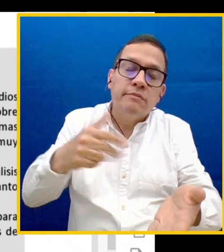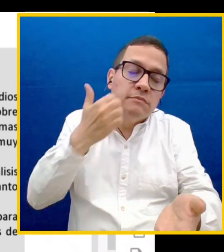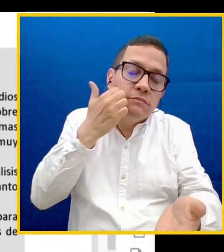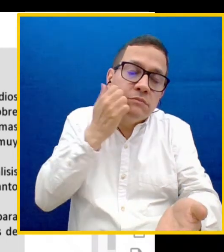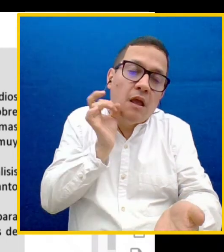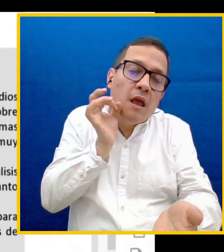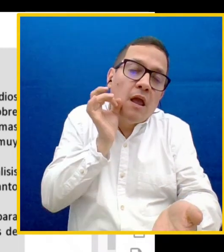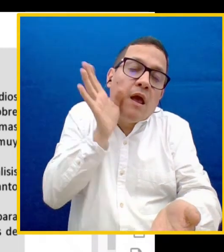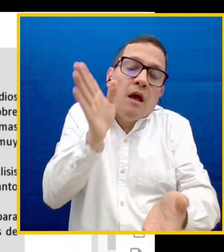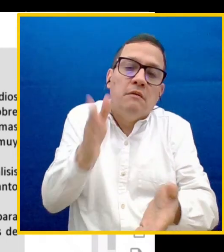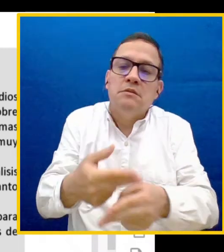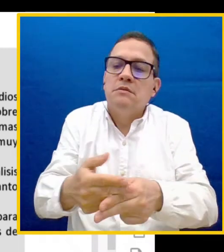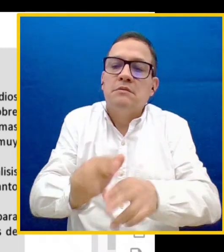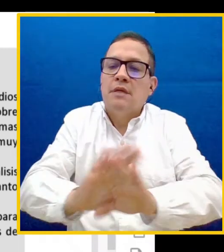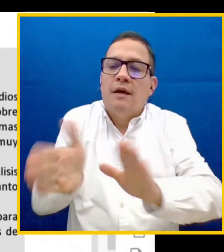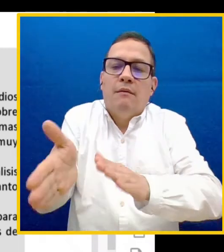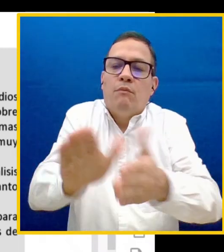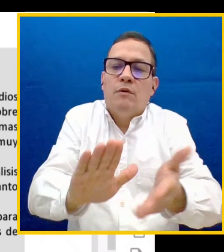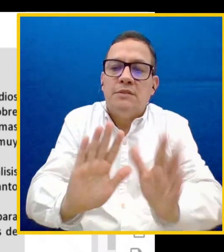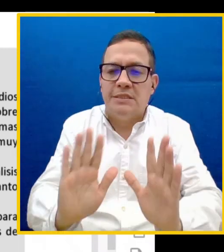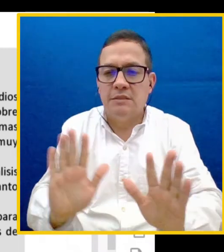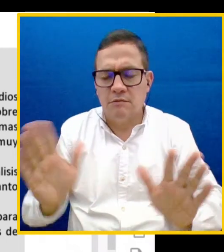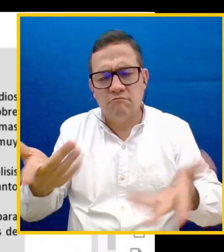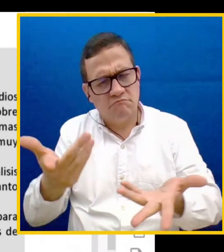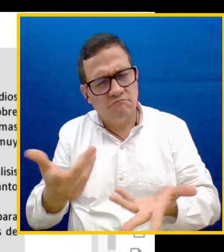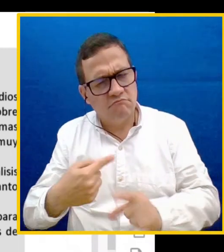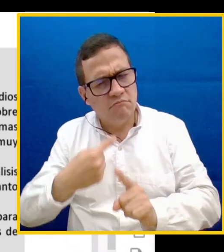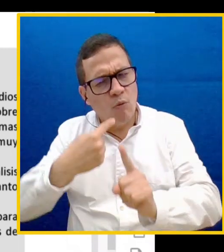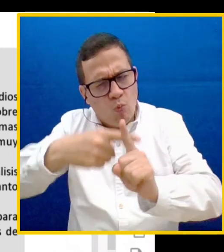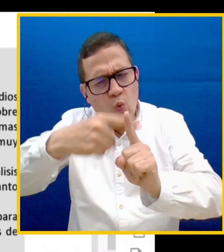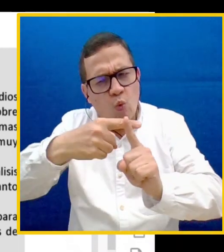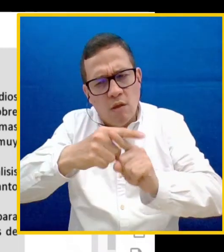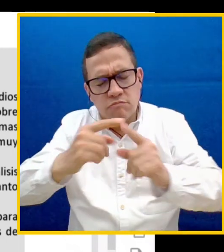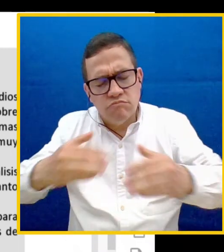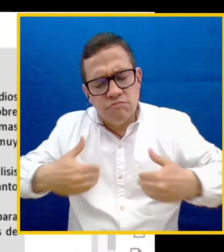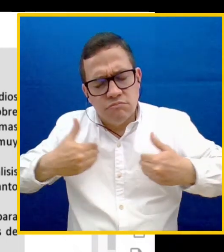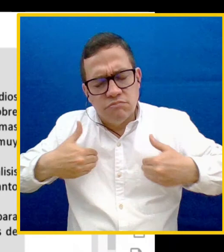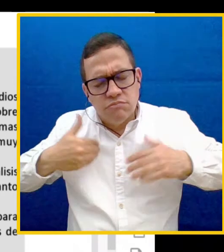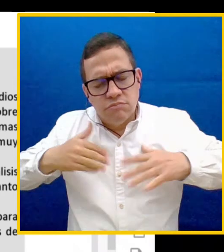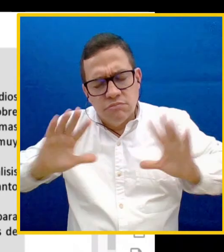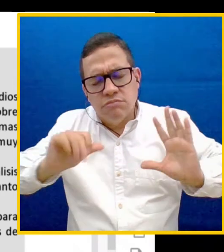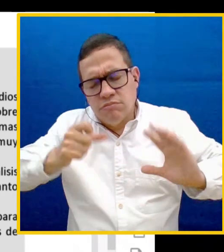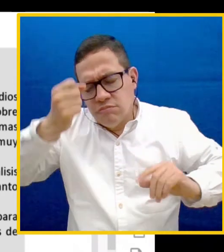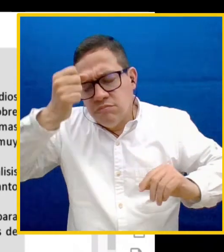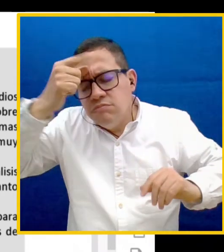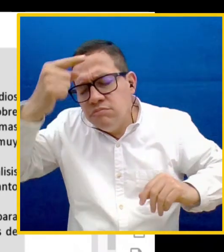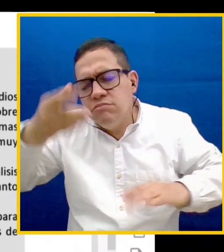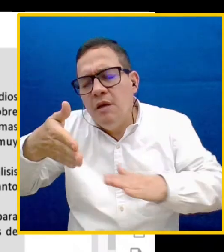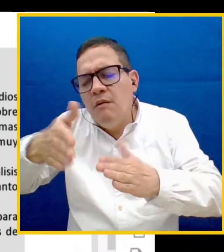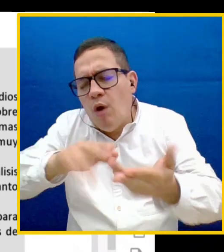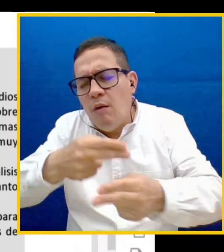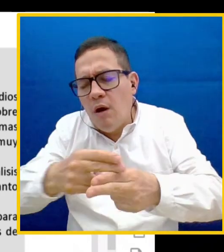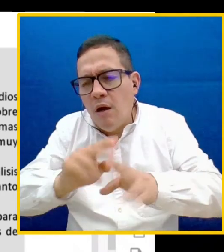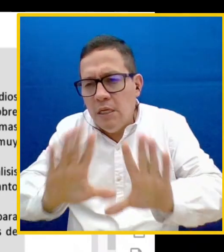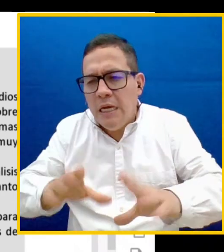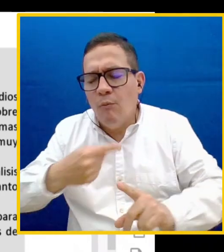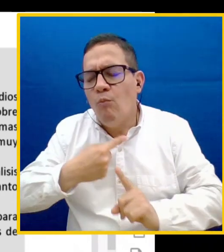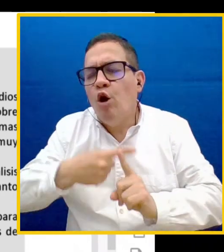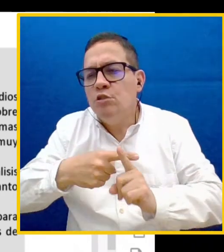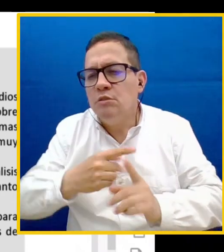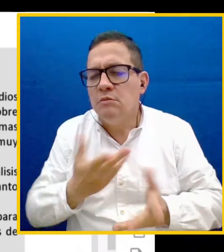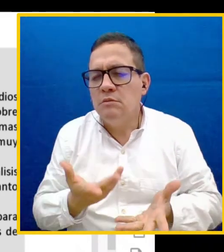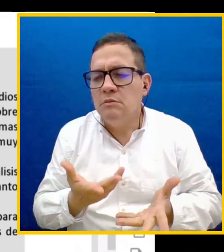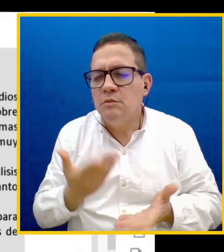fase terminal y lograr que enfrenten su crítica situación de una mejor manera, revisaría la teoría